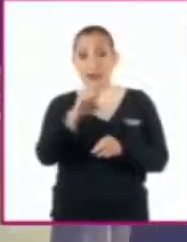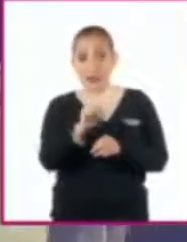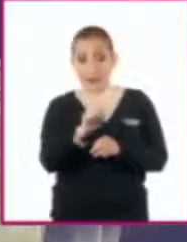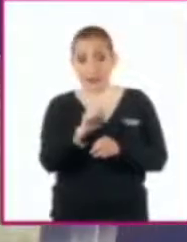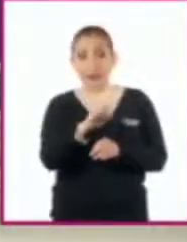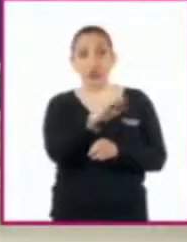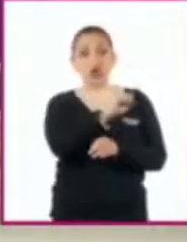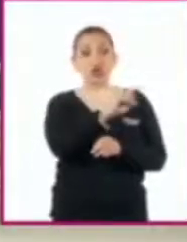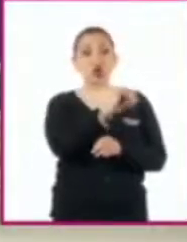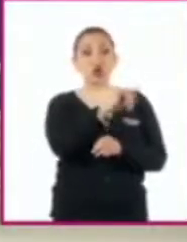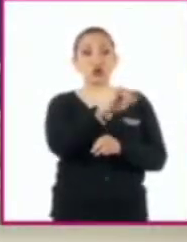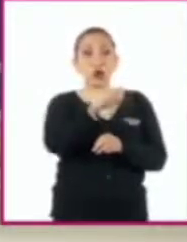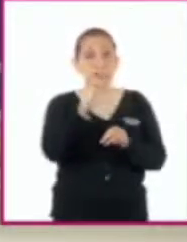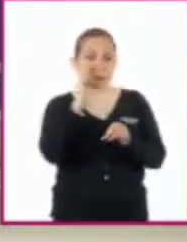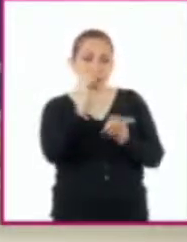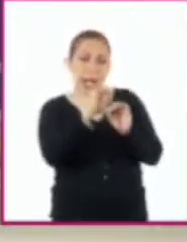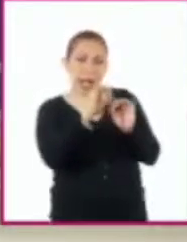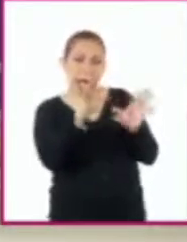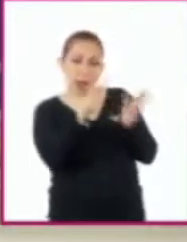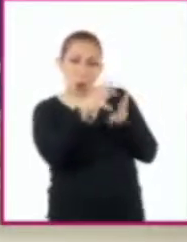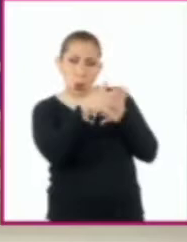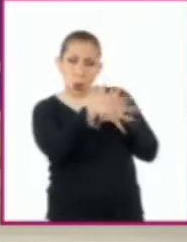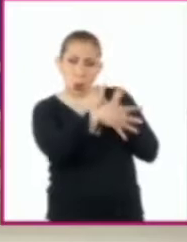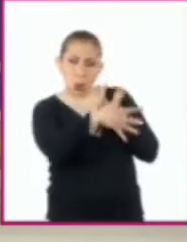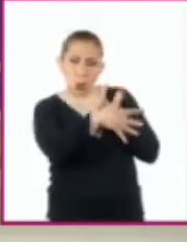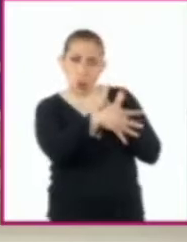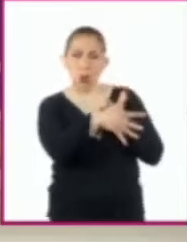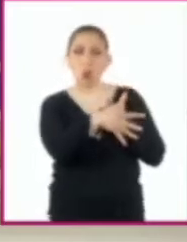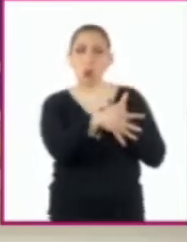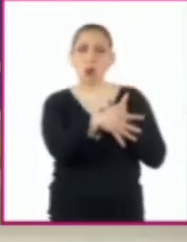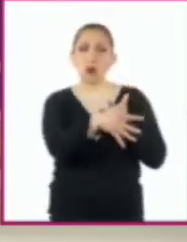El soluto es claro.